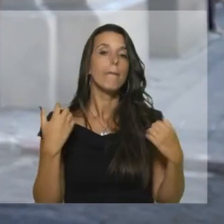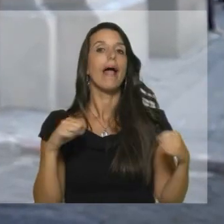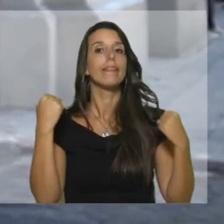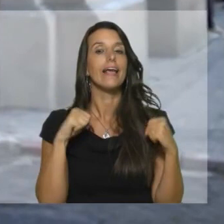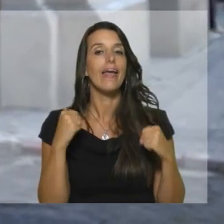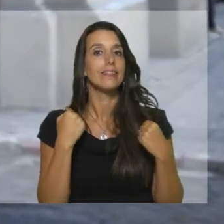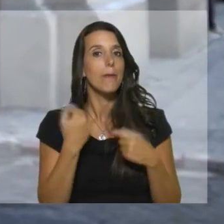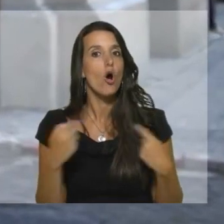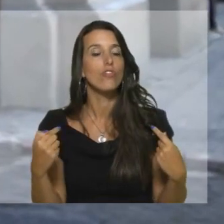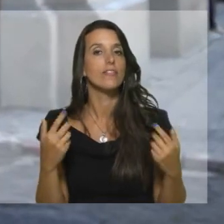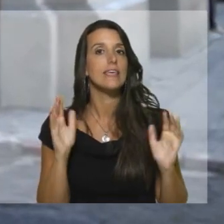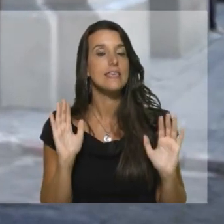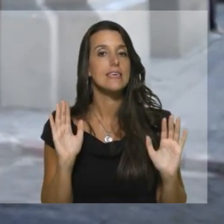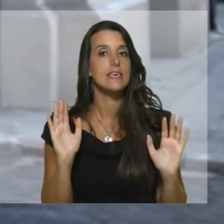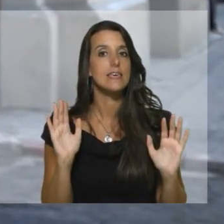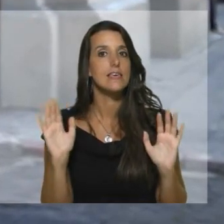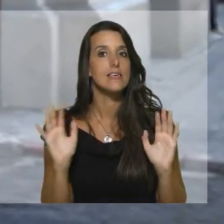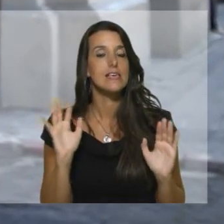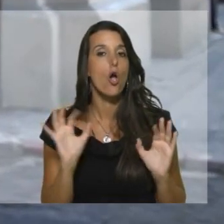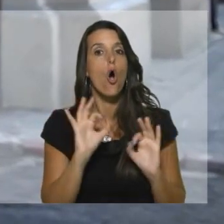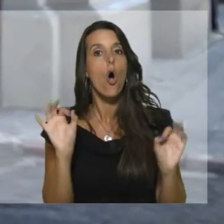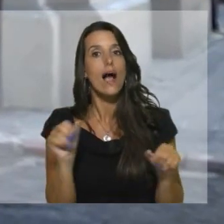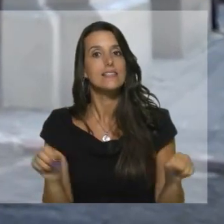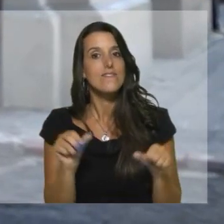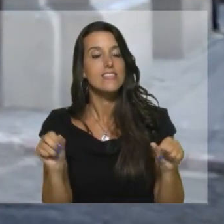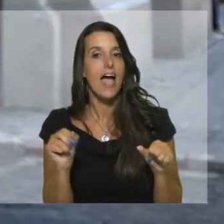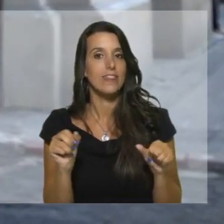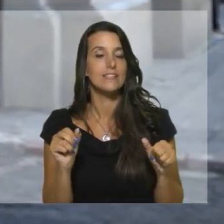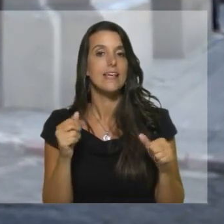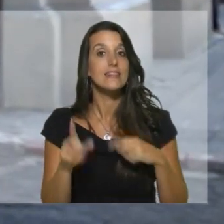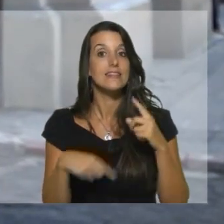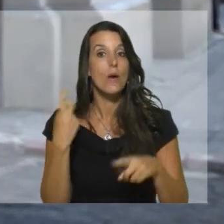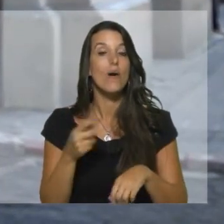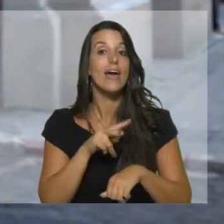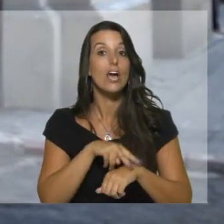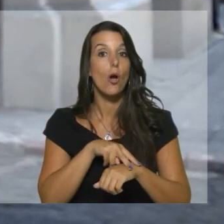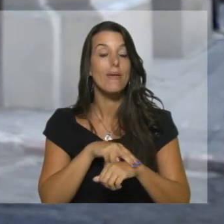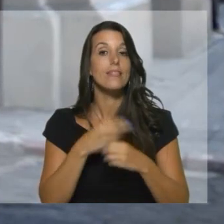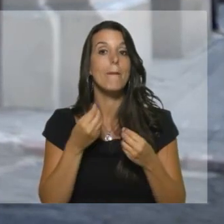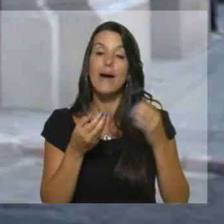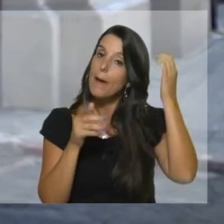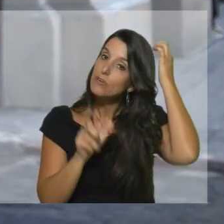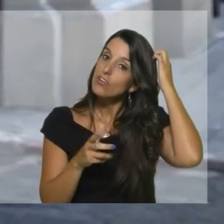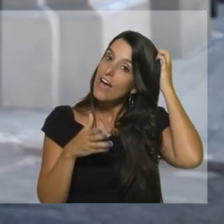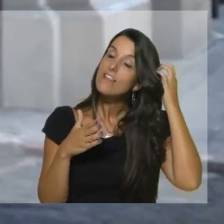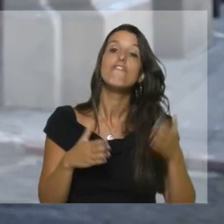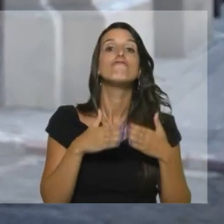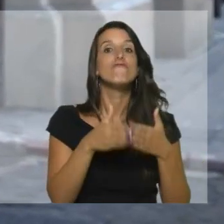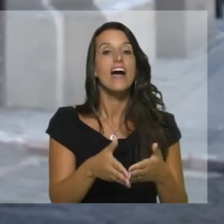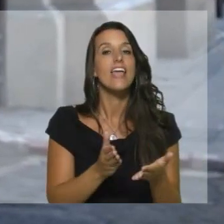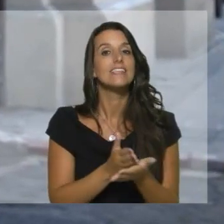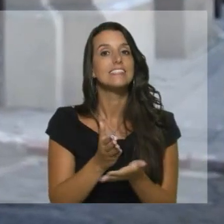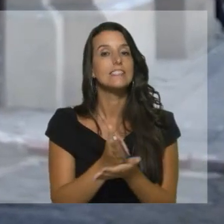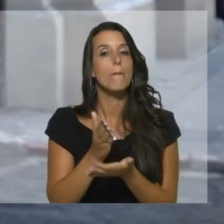con asiduidad o actividades náuticas. Después, las recomendaciones para los bañistas. Siempre